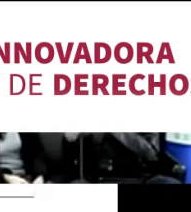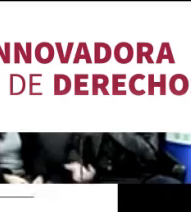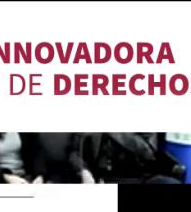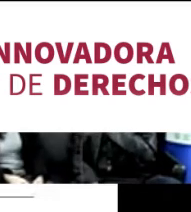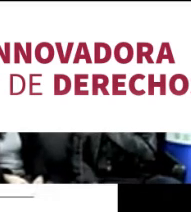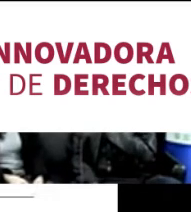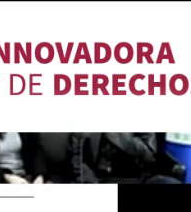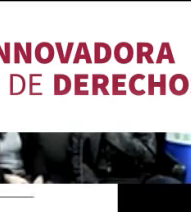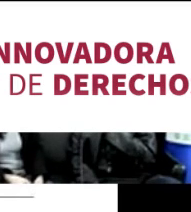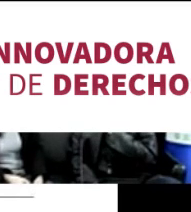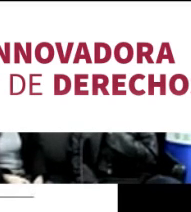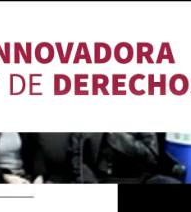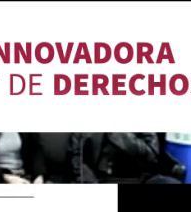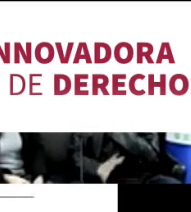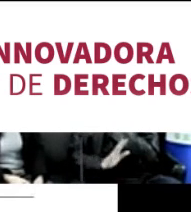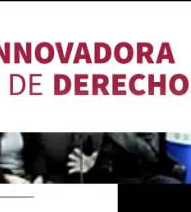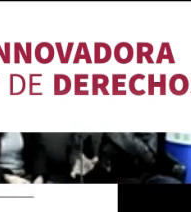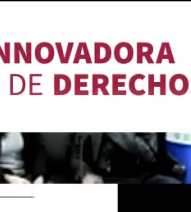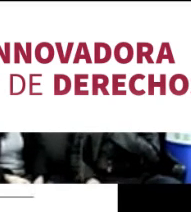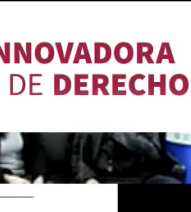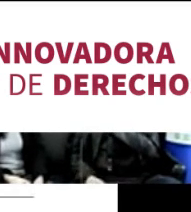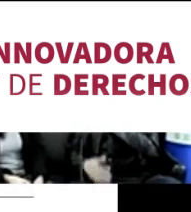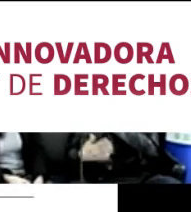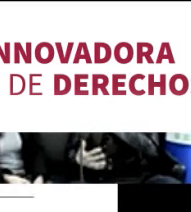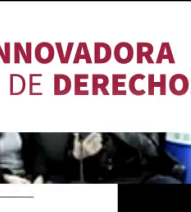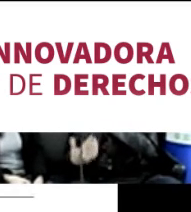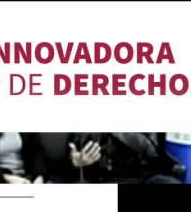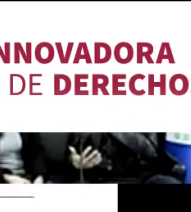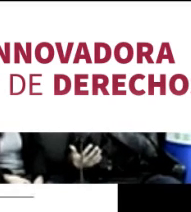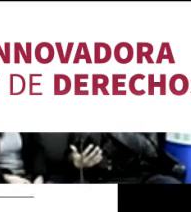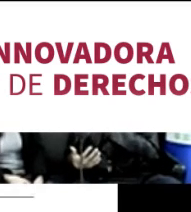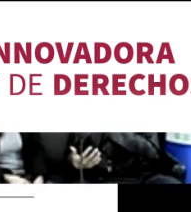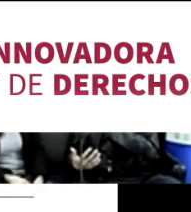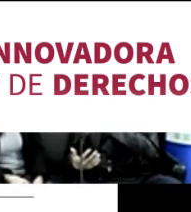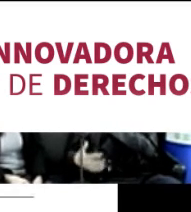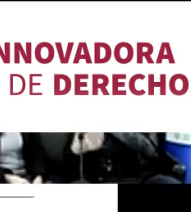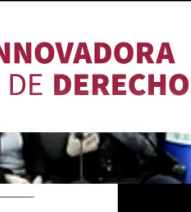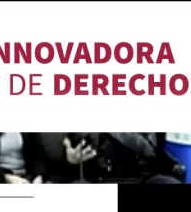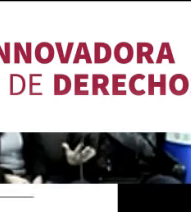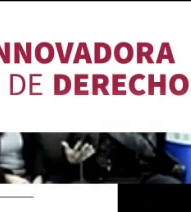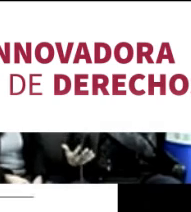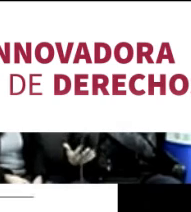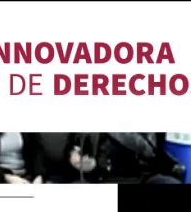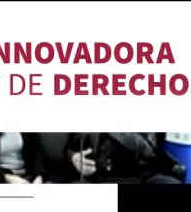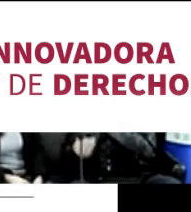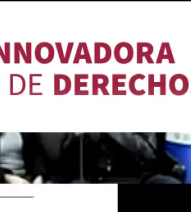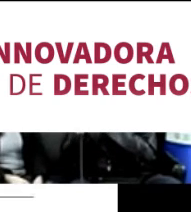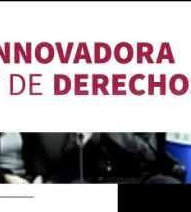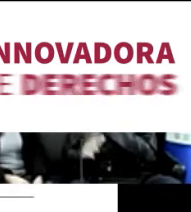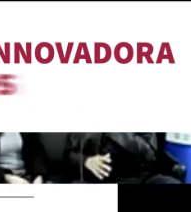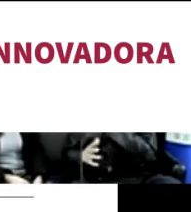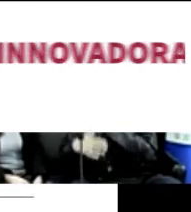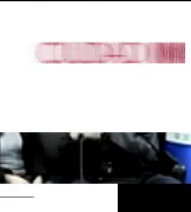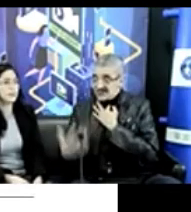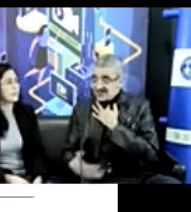consentimiento del usuario, ¿verdad? Así es. A fuerza nada. Aparte que los tratamientos no deben ser forzados y tiene